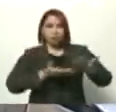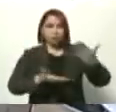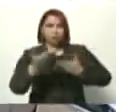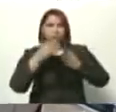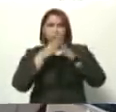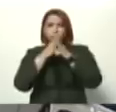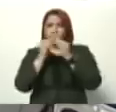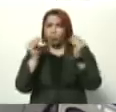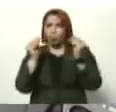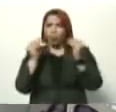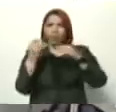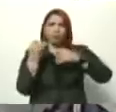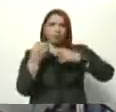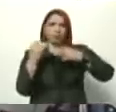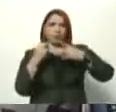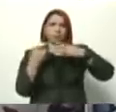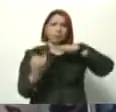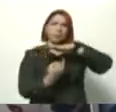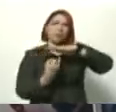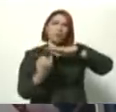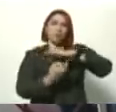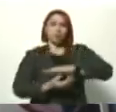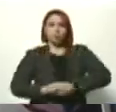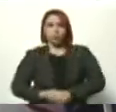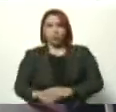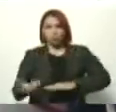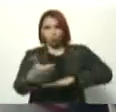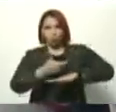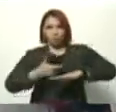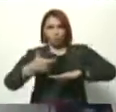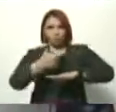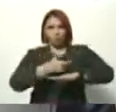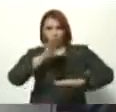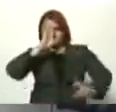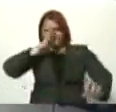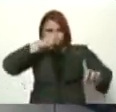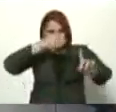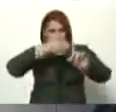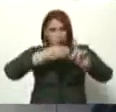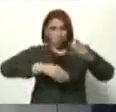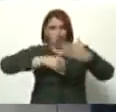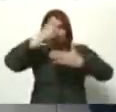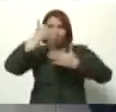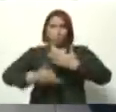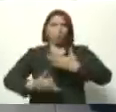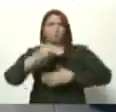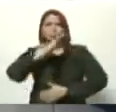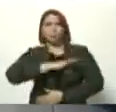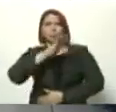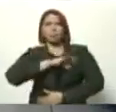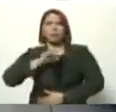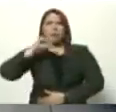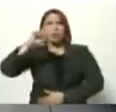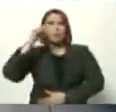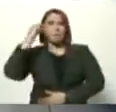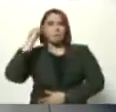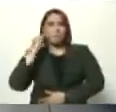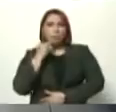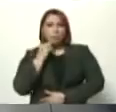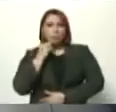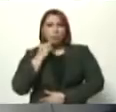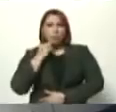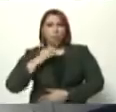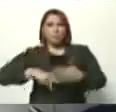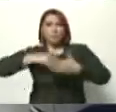las instancias de gobierno enfocado en nuestro proyecto del socialismo bolivariano. Este es un